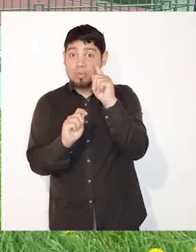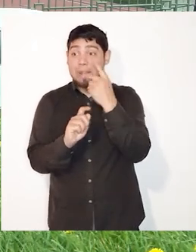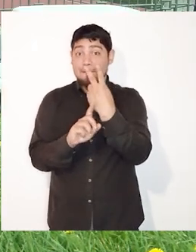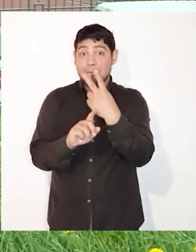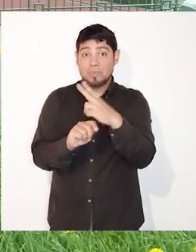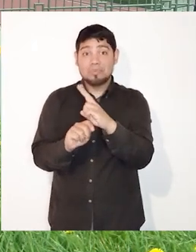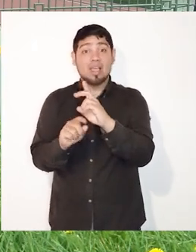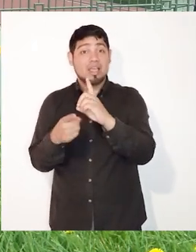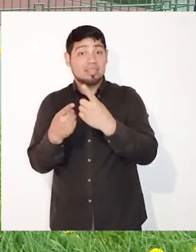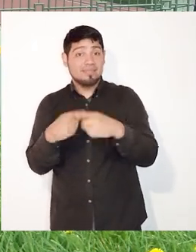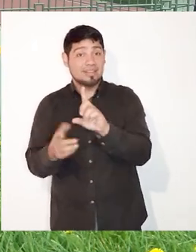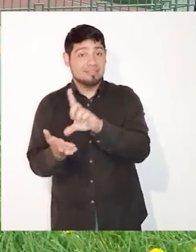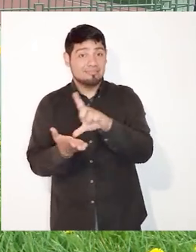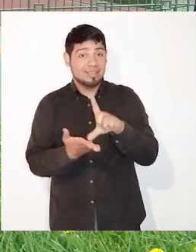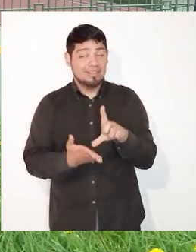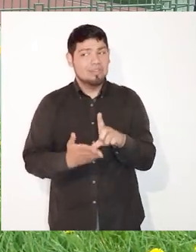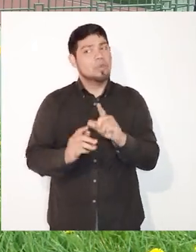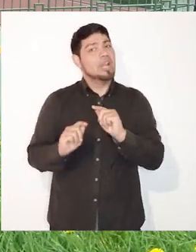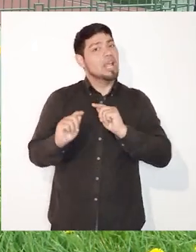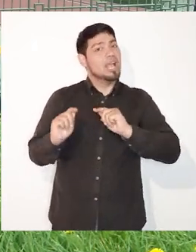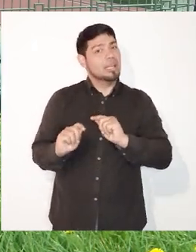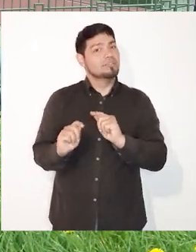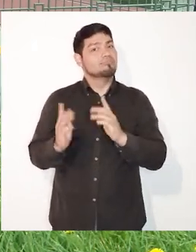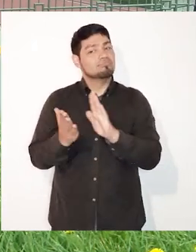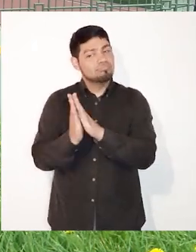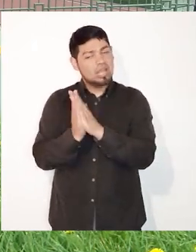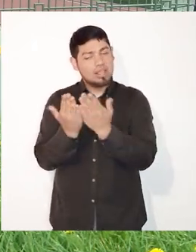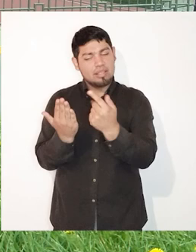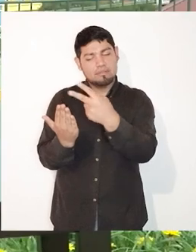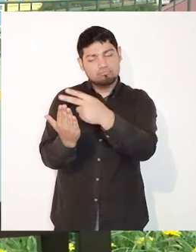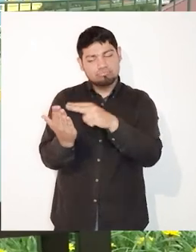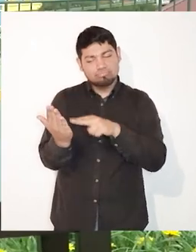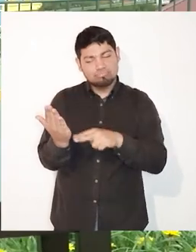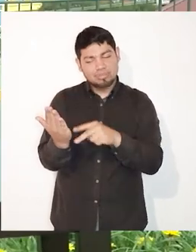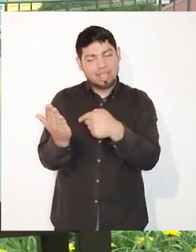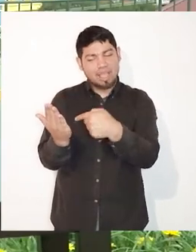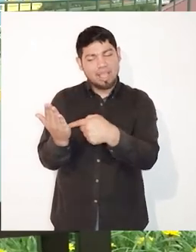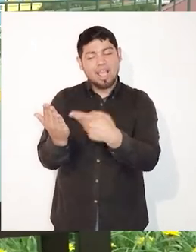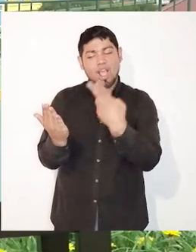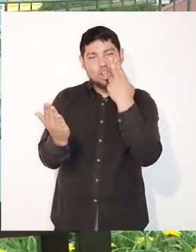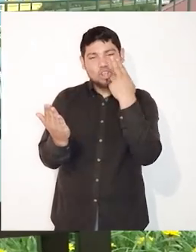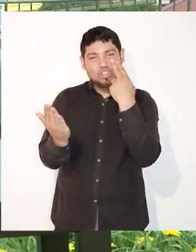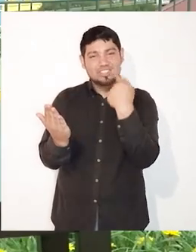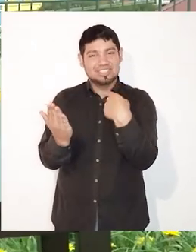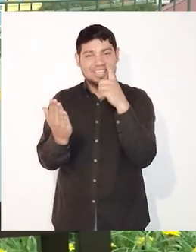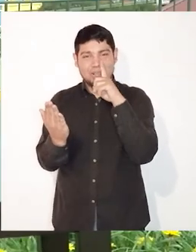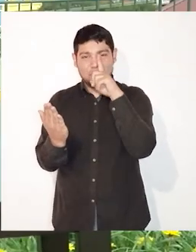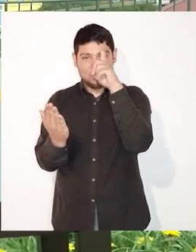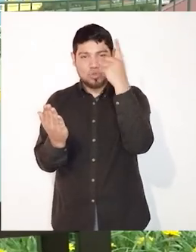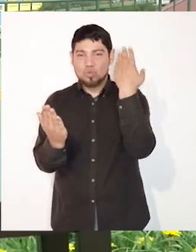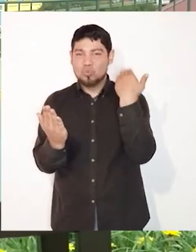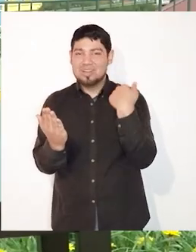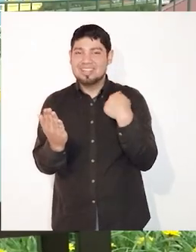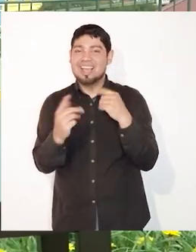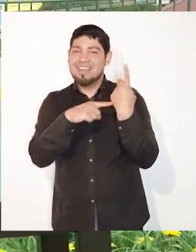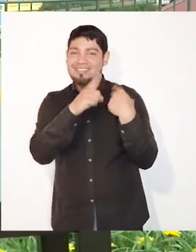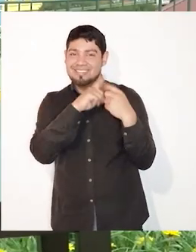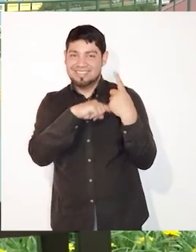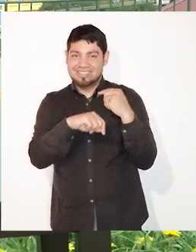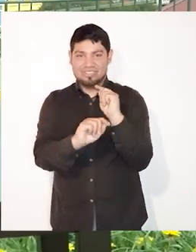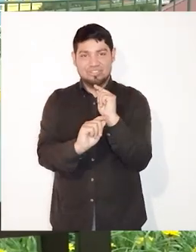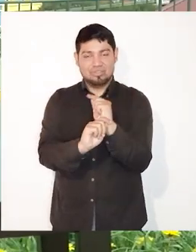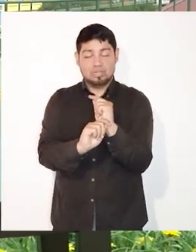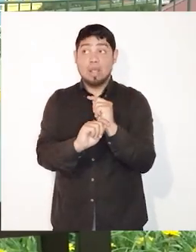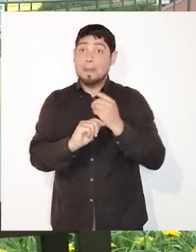cuando a través de ellos se conocen las tradiciones del pueblo, me inspiraron, pero también, como dije antes,